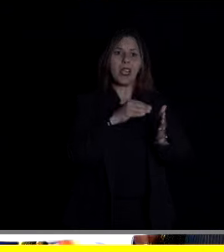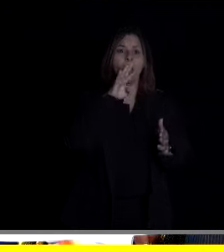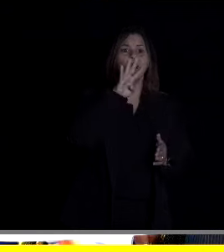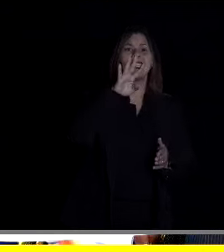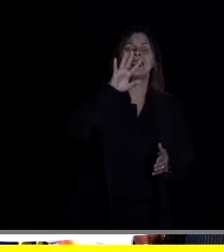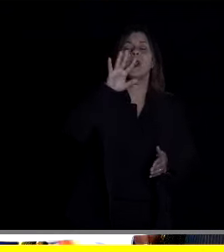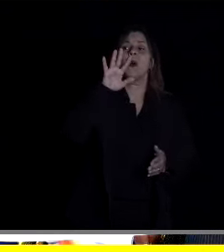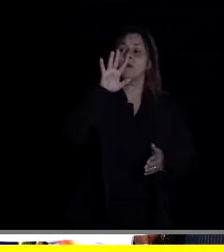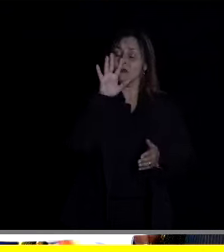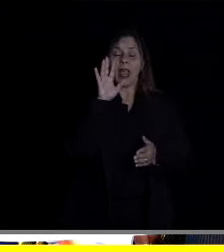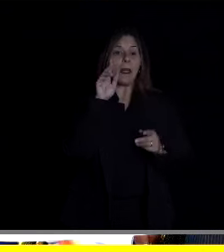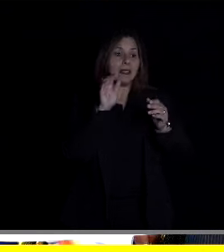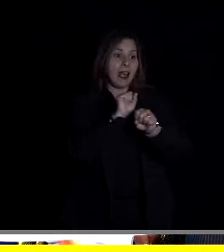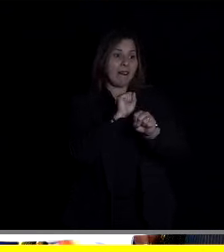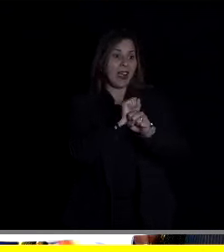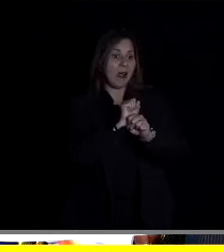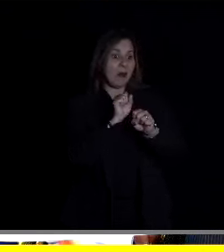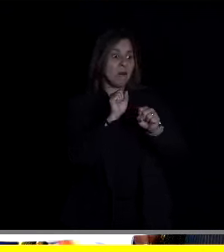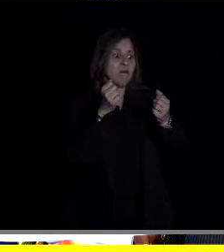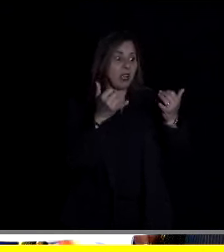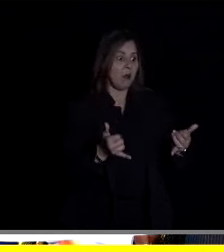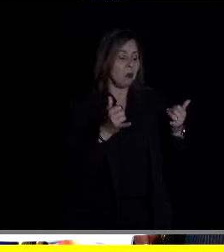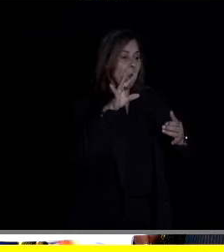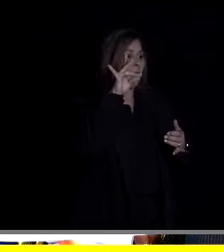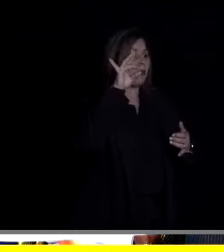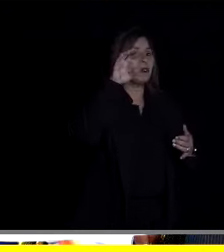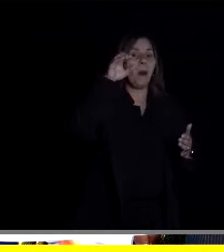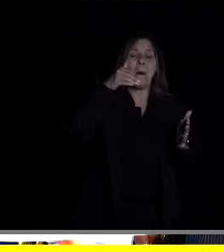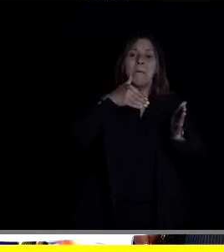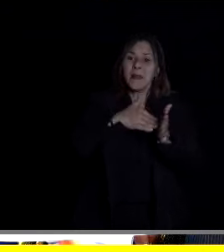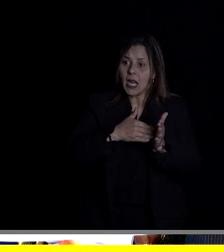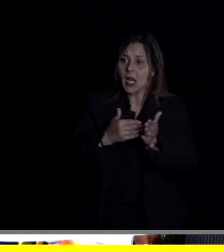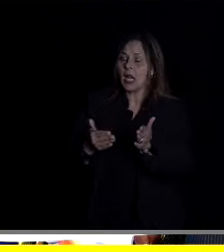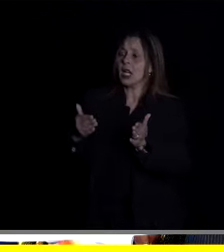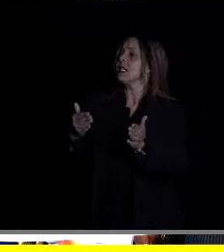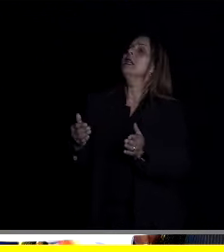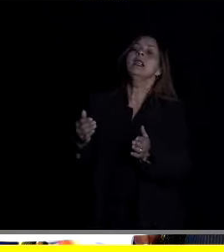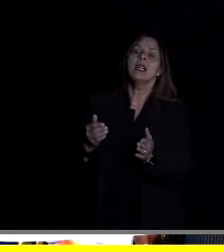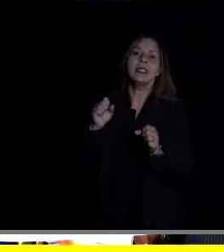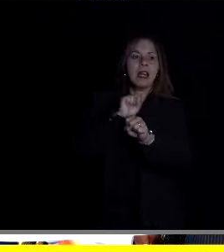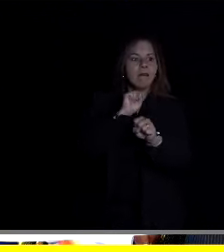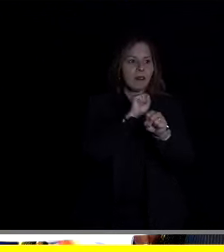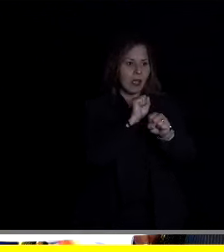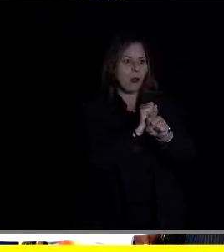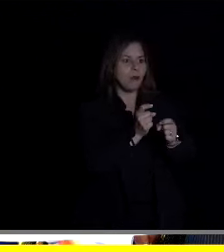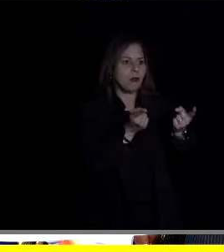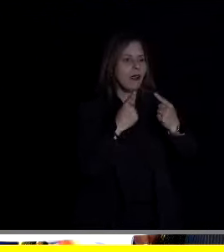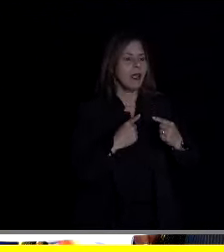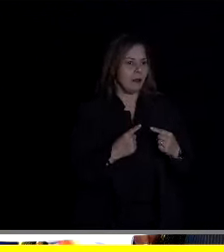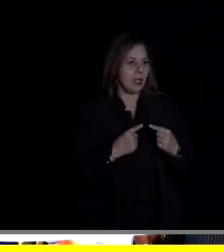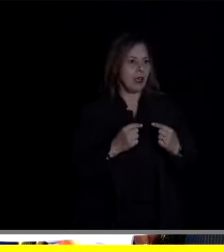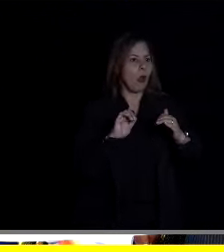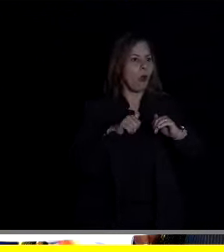5.445 empleos existentes. Así que estamos hablando de casi 8.000 empleos que vienen como consecuencia de esos decretos. Y yo creo